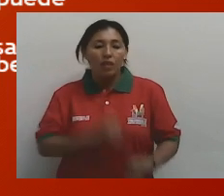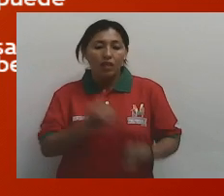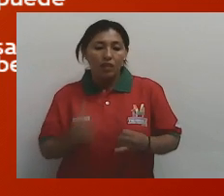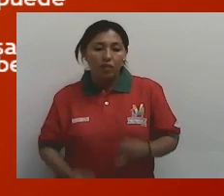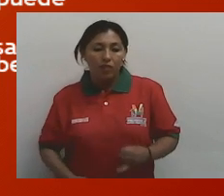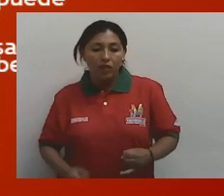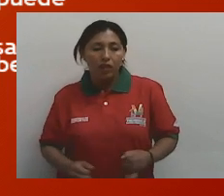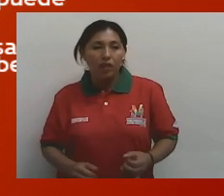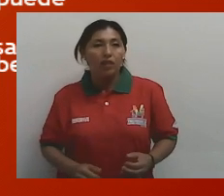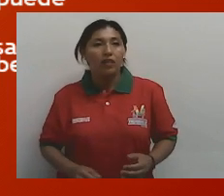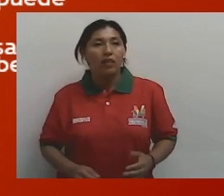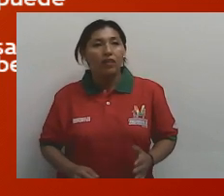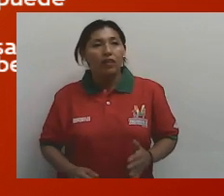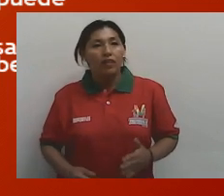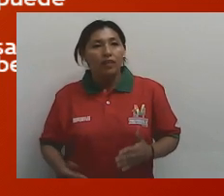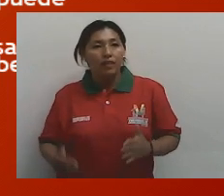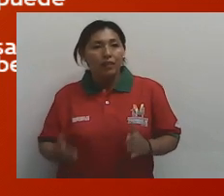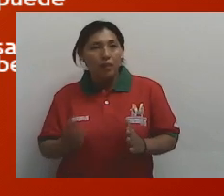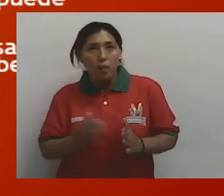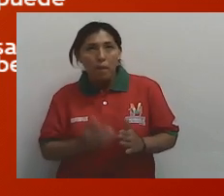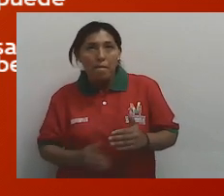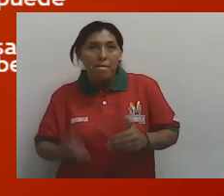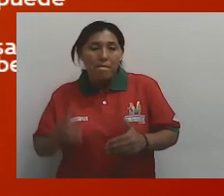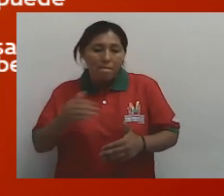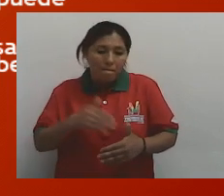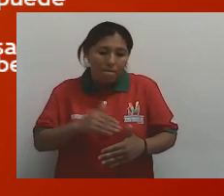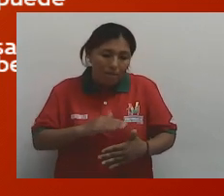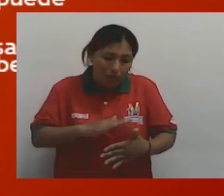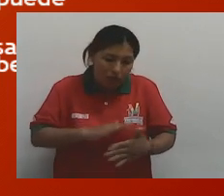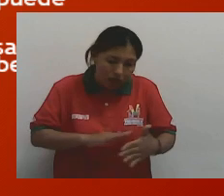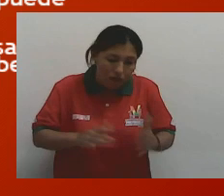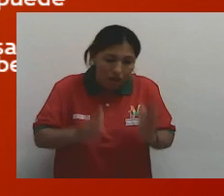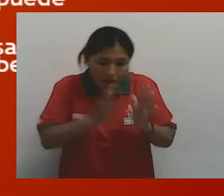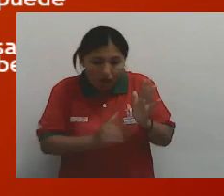ese vacío de lo que el jugador ha sido